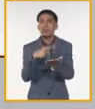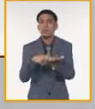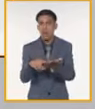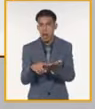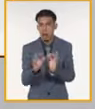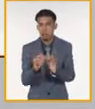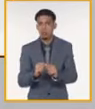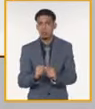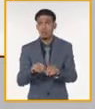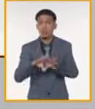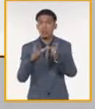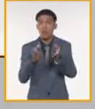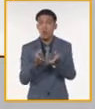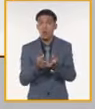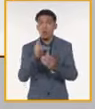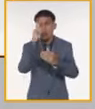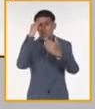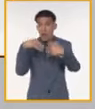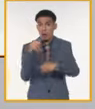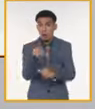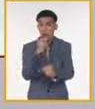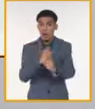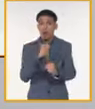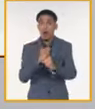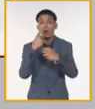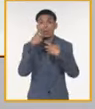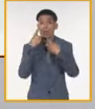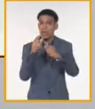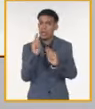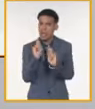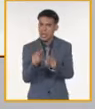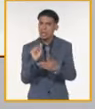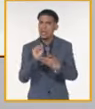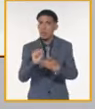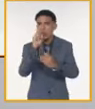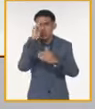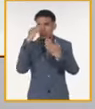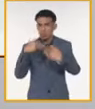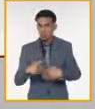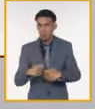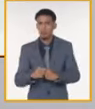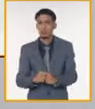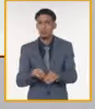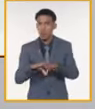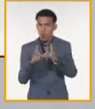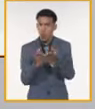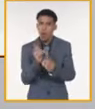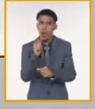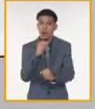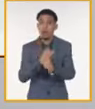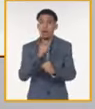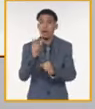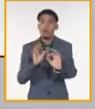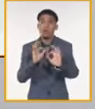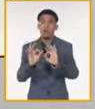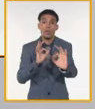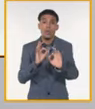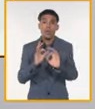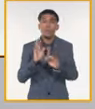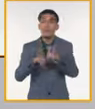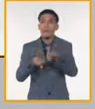condiciones de segurdad y salud al trabajo que tienen que garantizarle eh los titulares a Esos trabajadores de acuerdo a las